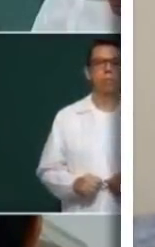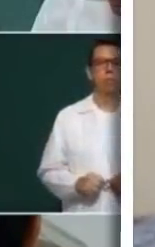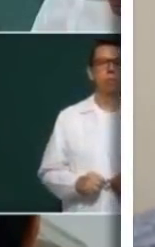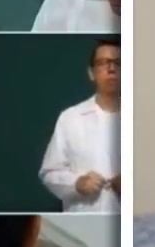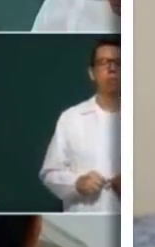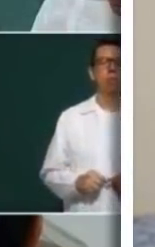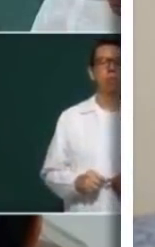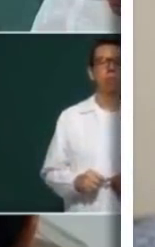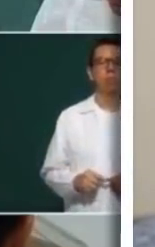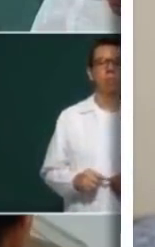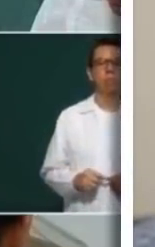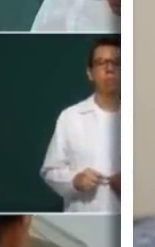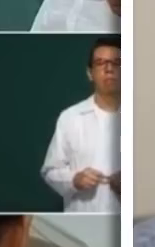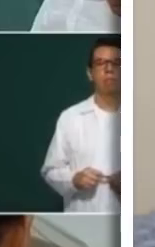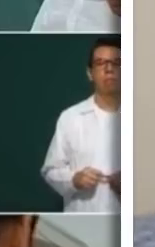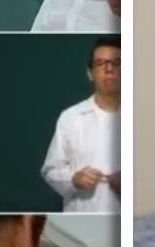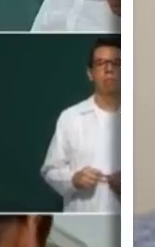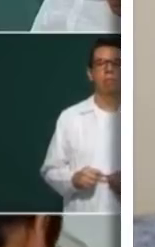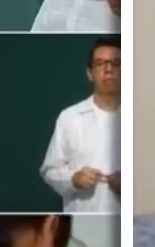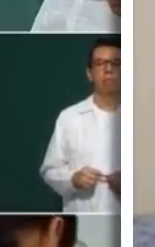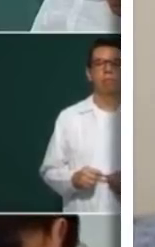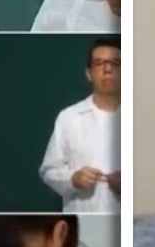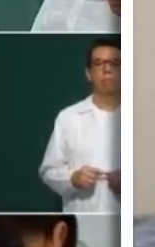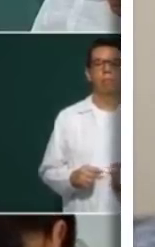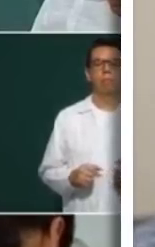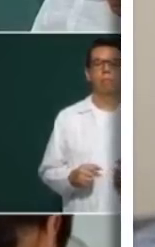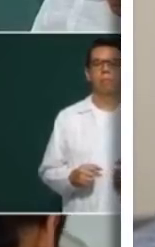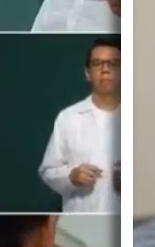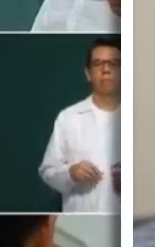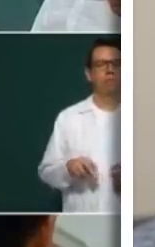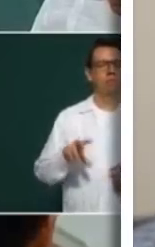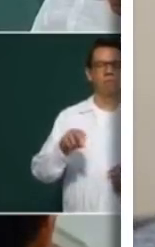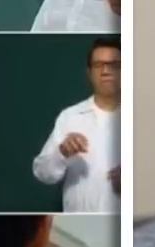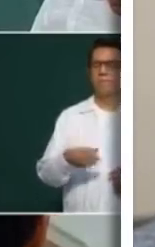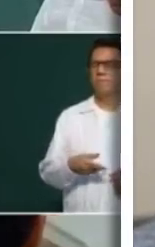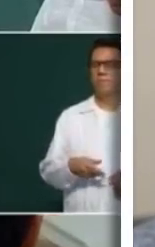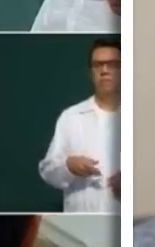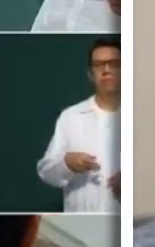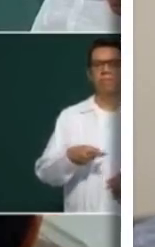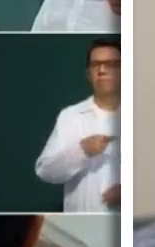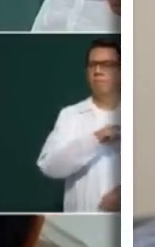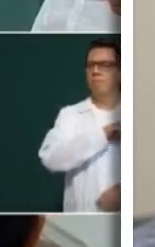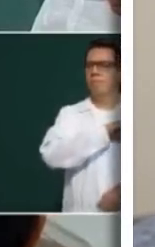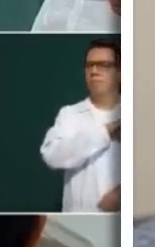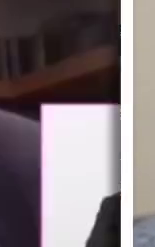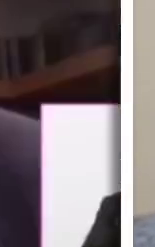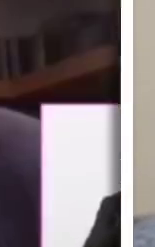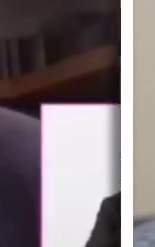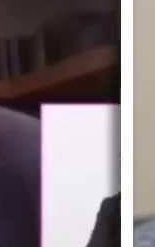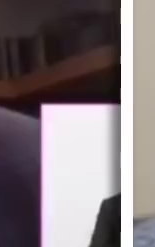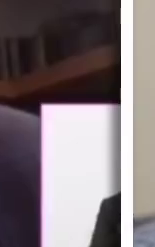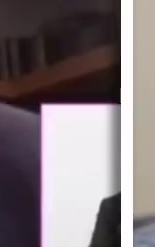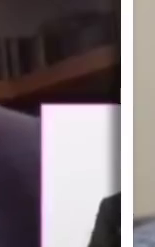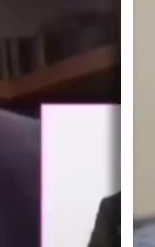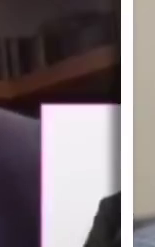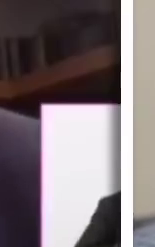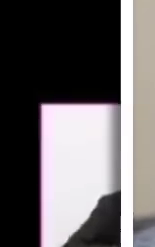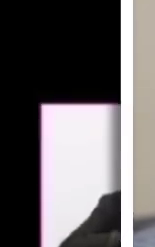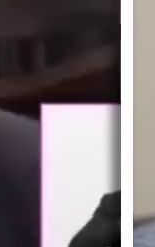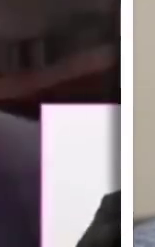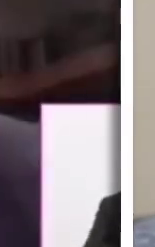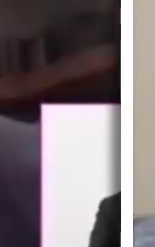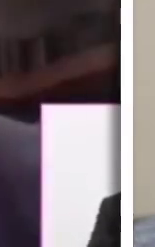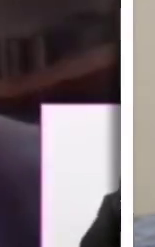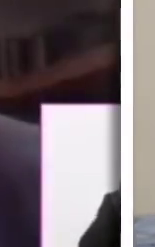impugnó ante el tribunal federal electoral y el tribunal federal electoral para su mala suerte o noticia le dio la razón al